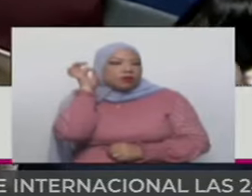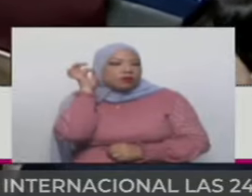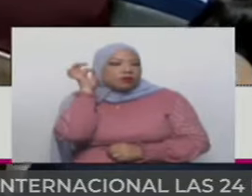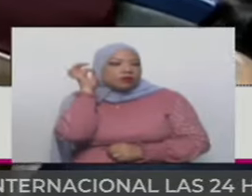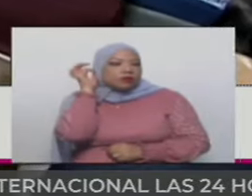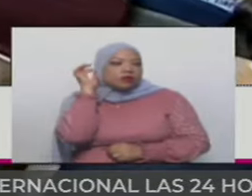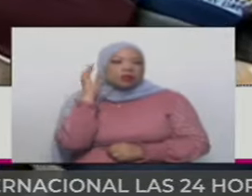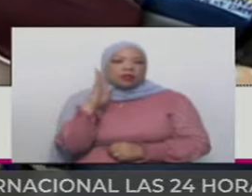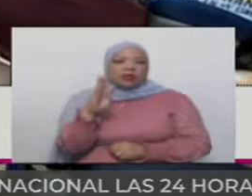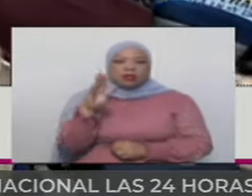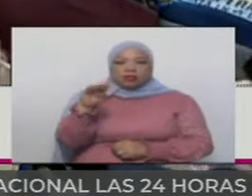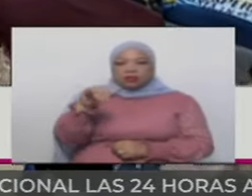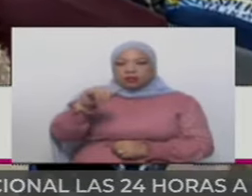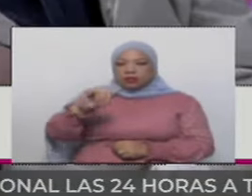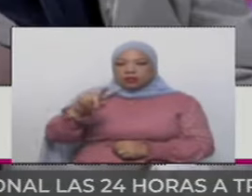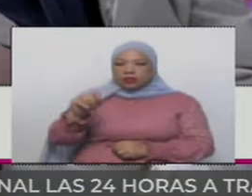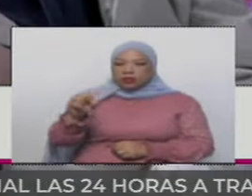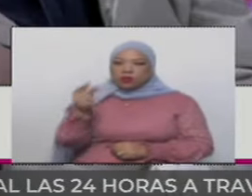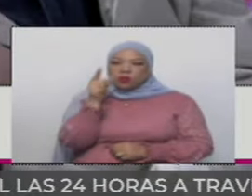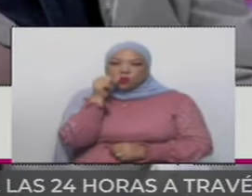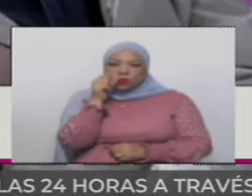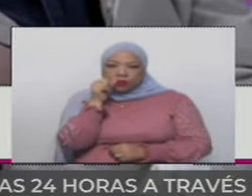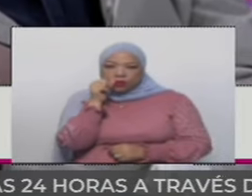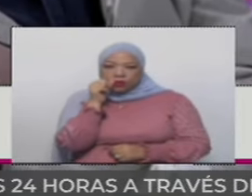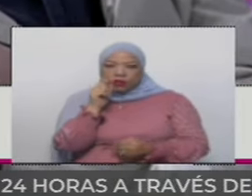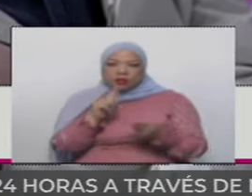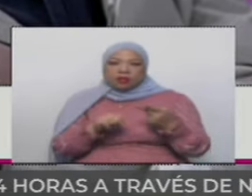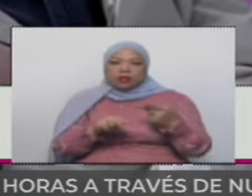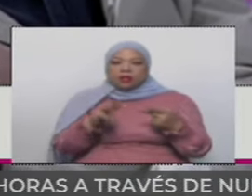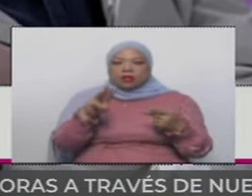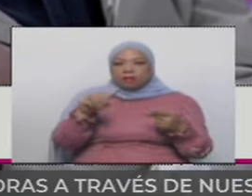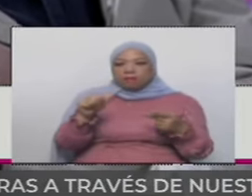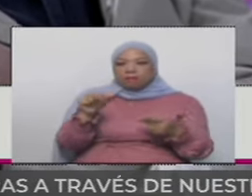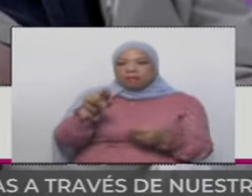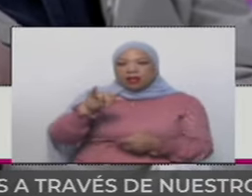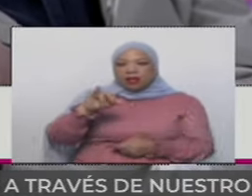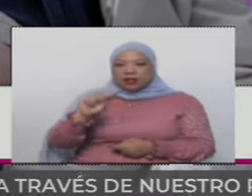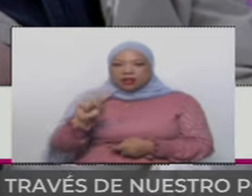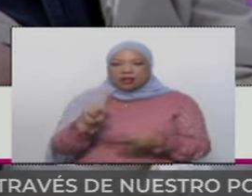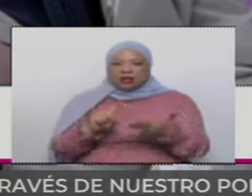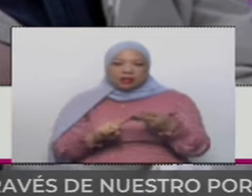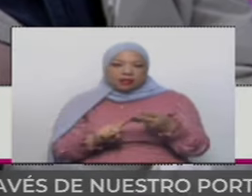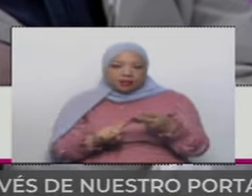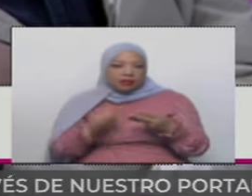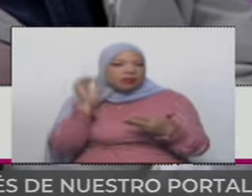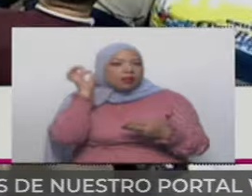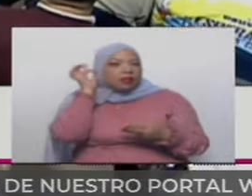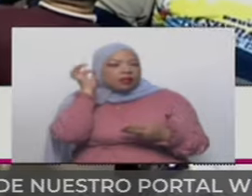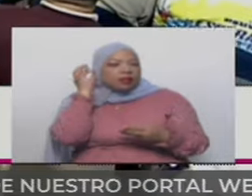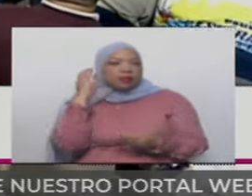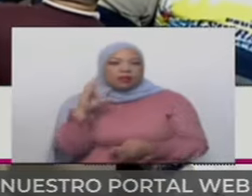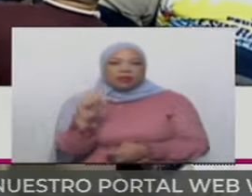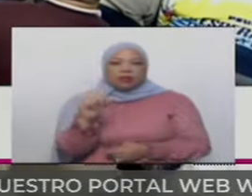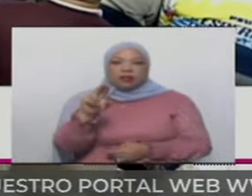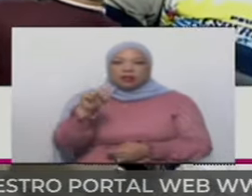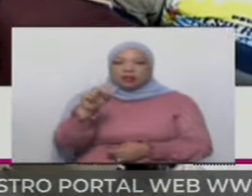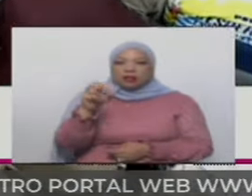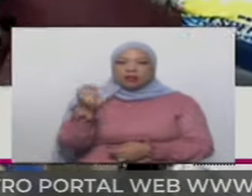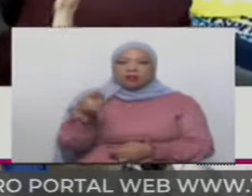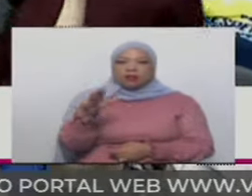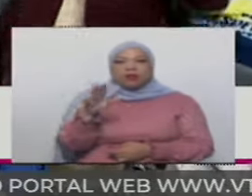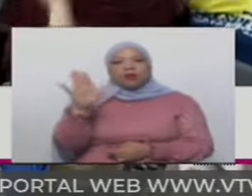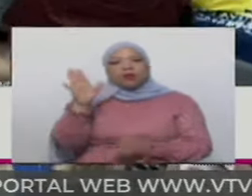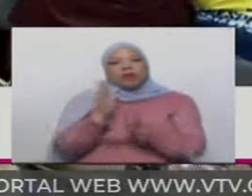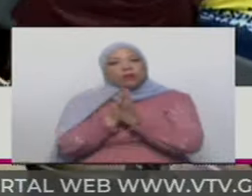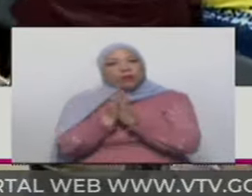Iradi, a Raúl Capote, a María Alcira Matute, Carlos Sierra, Antonio Trujillo, levanten la mano por lo